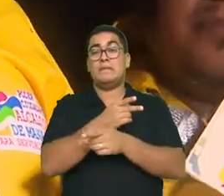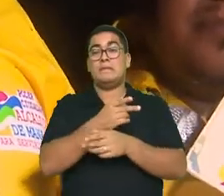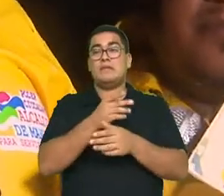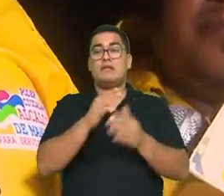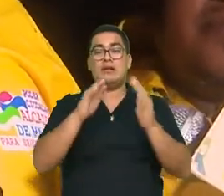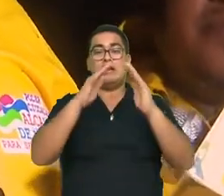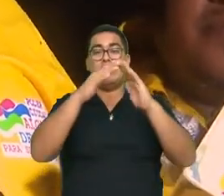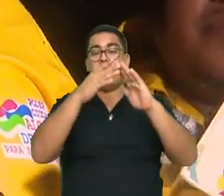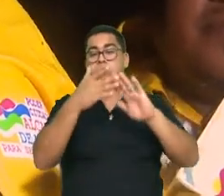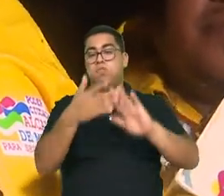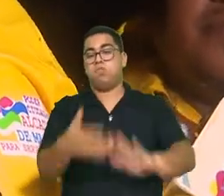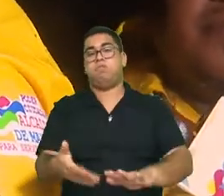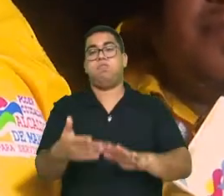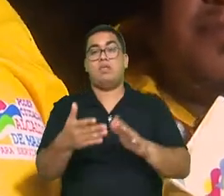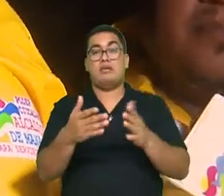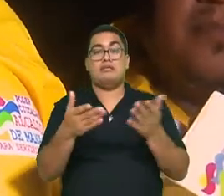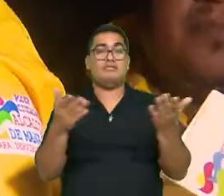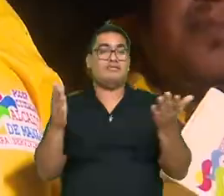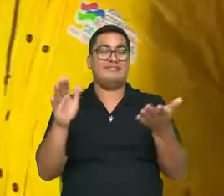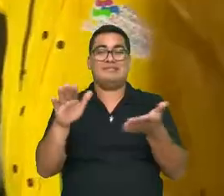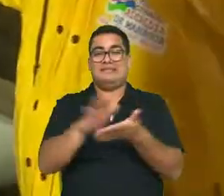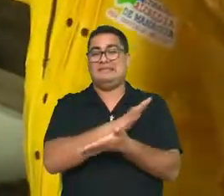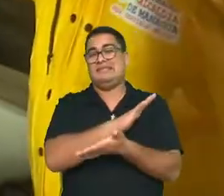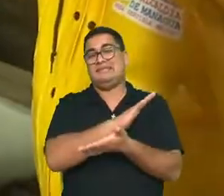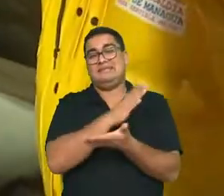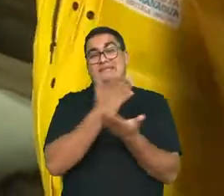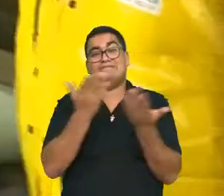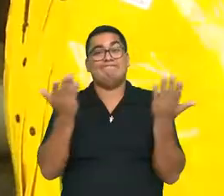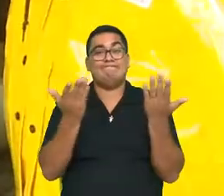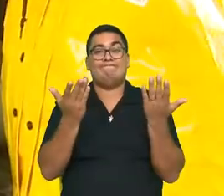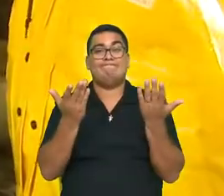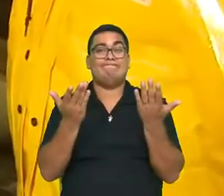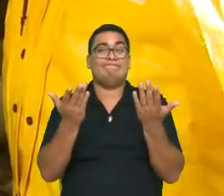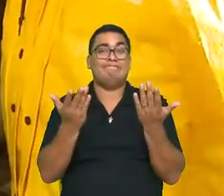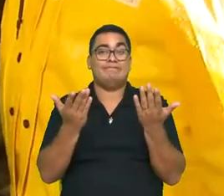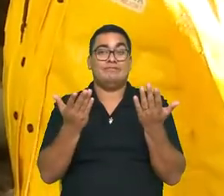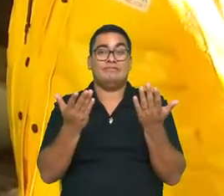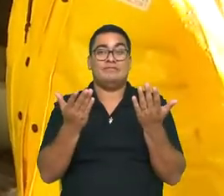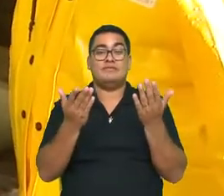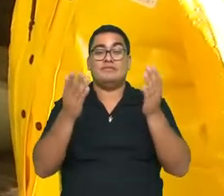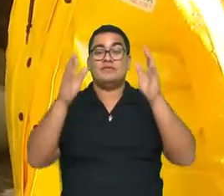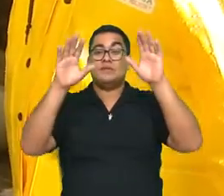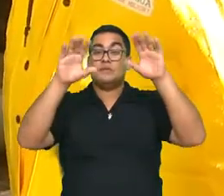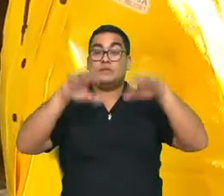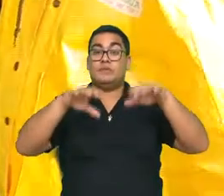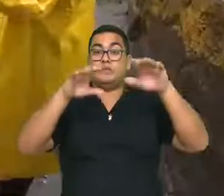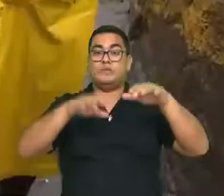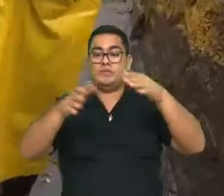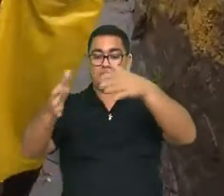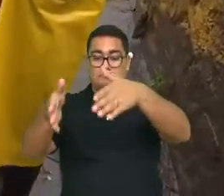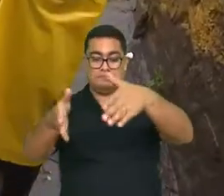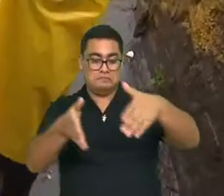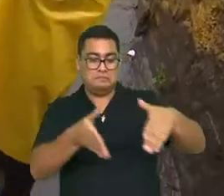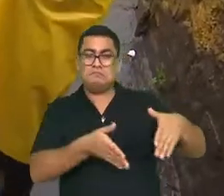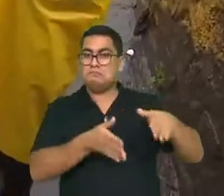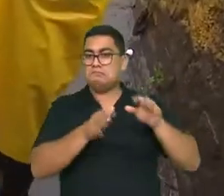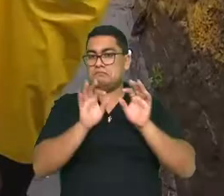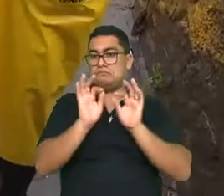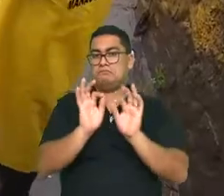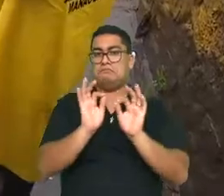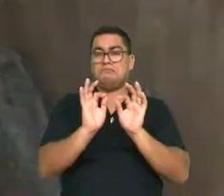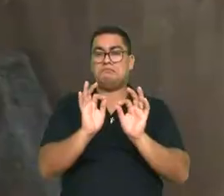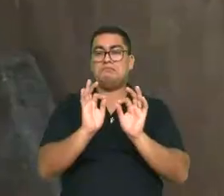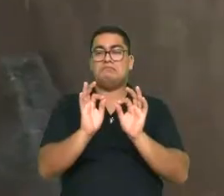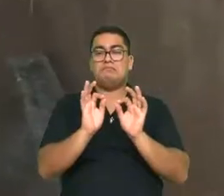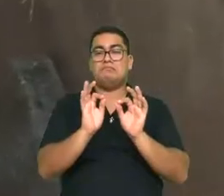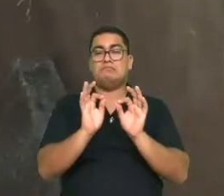totalmente colapsadas y 4 parcialmente destruidas. En el sistema de drenaje hemos estado recorriendo, ha estado funcionando bien, se